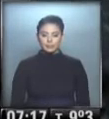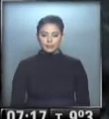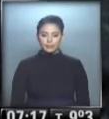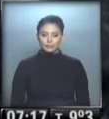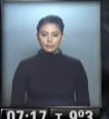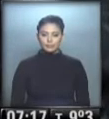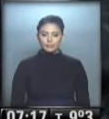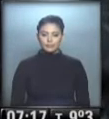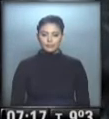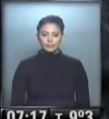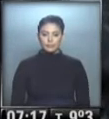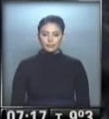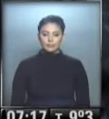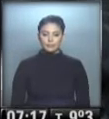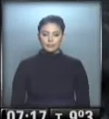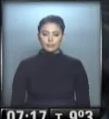adiós